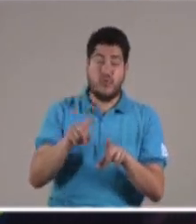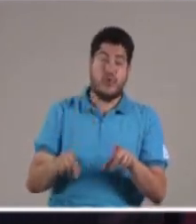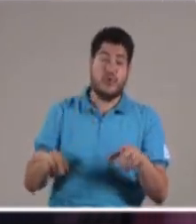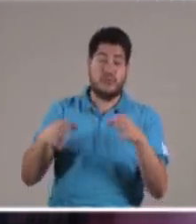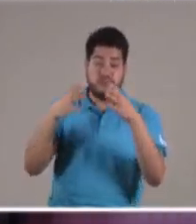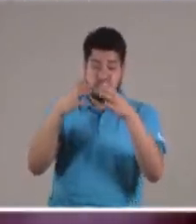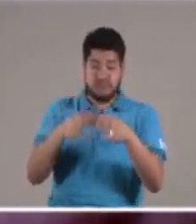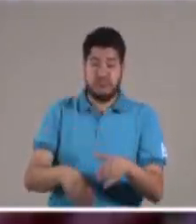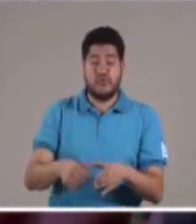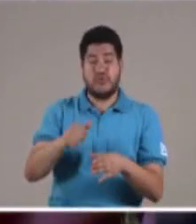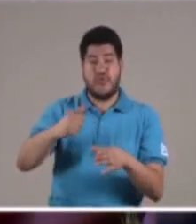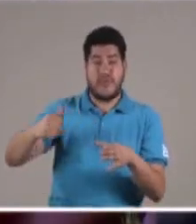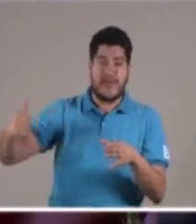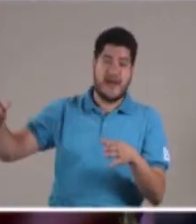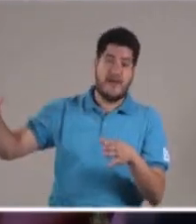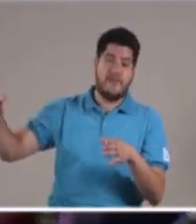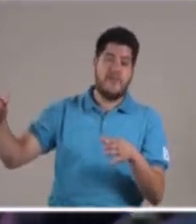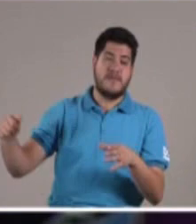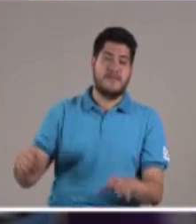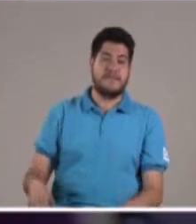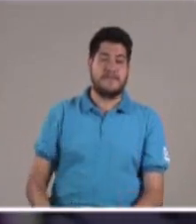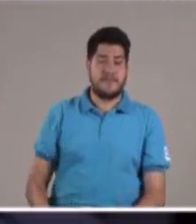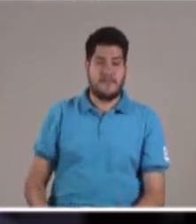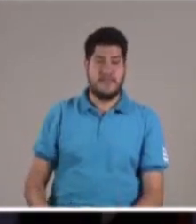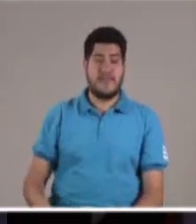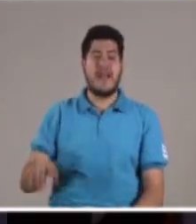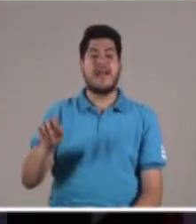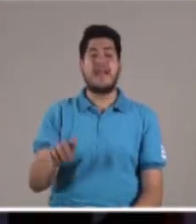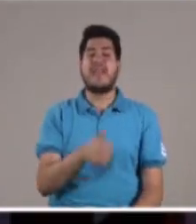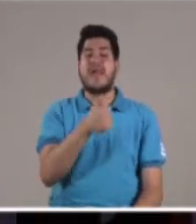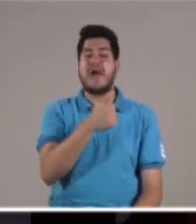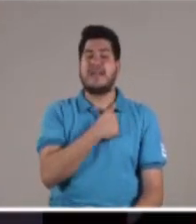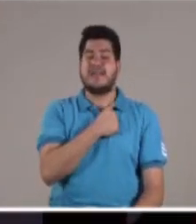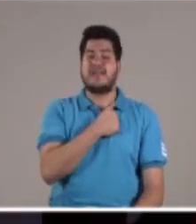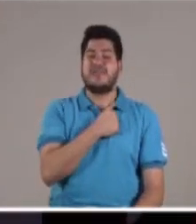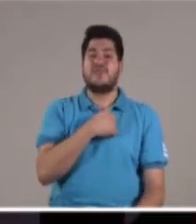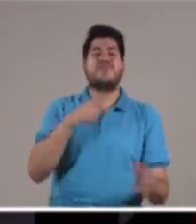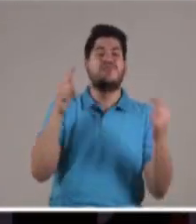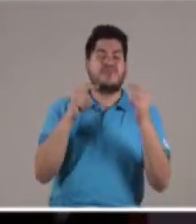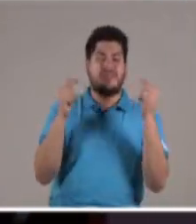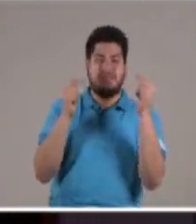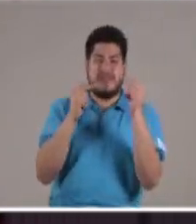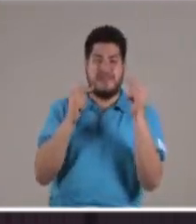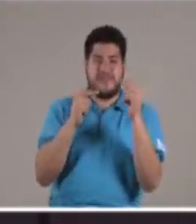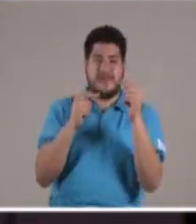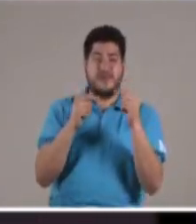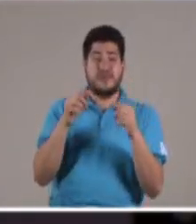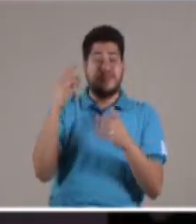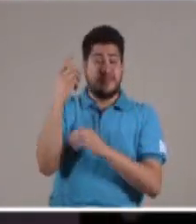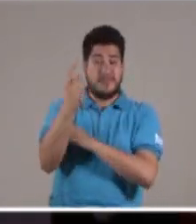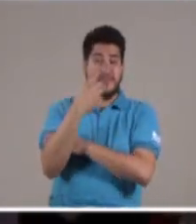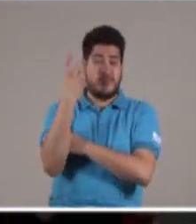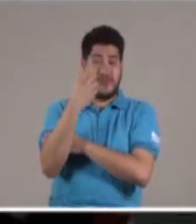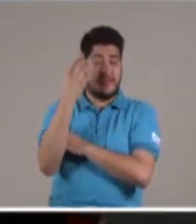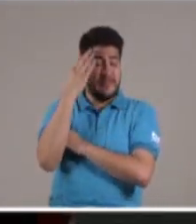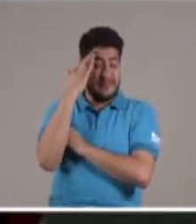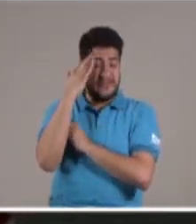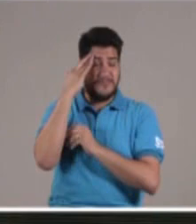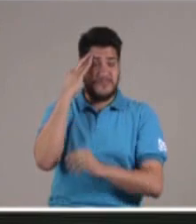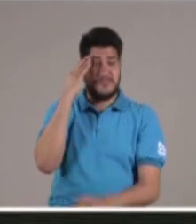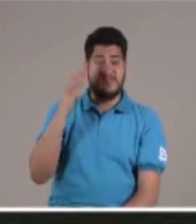samaritana hermano junto a un pozo de aguas y cuál fue la actitud y cuáles eran los enemigos era importante saberlo